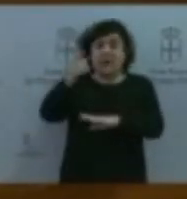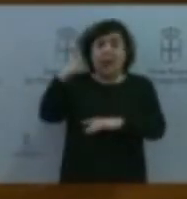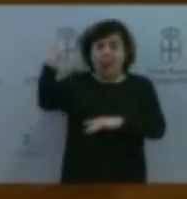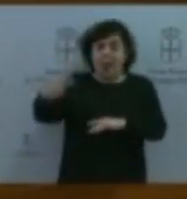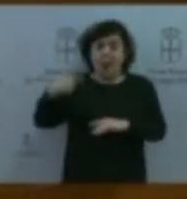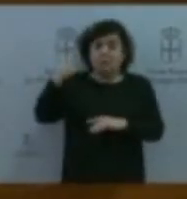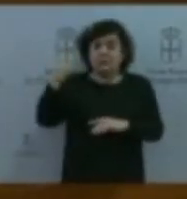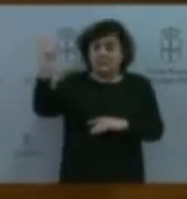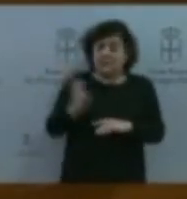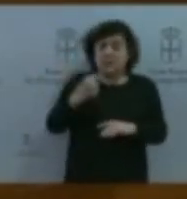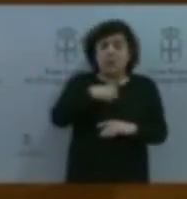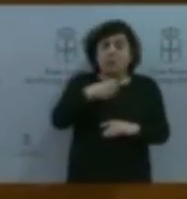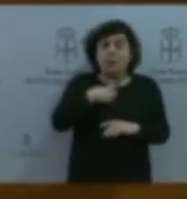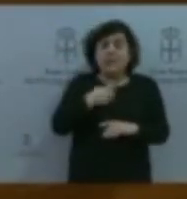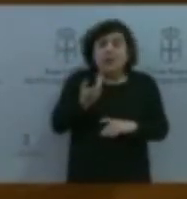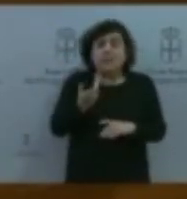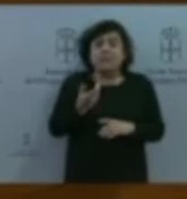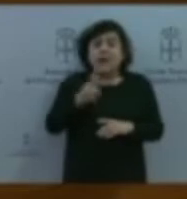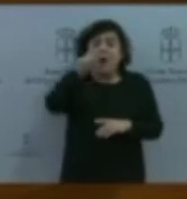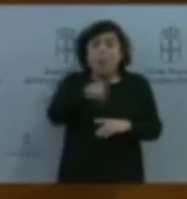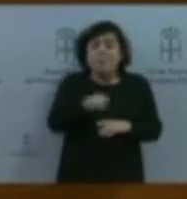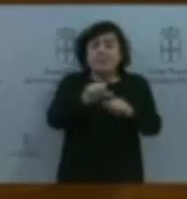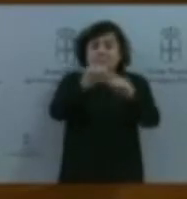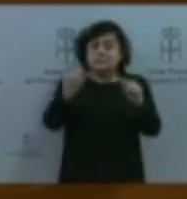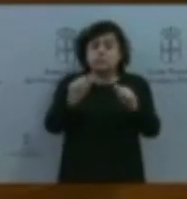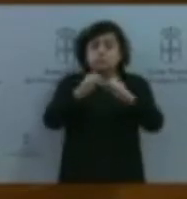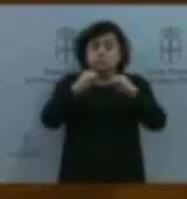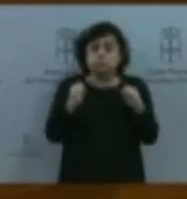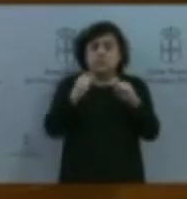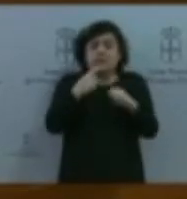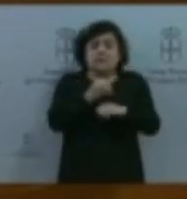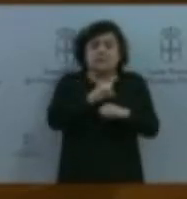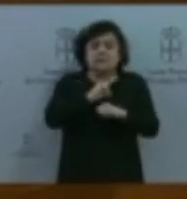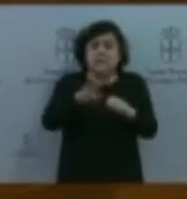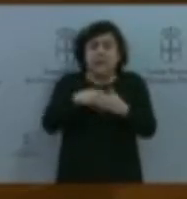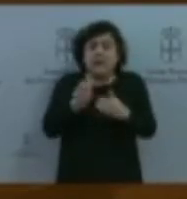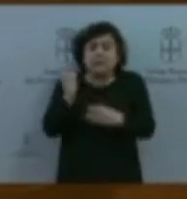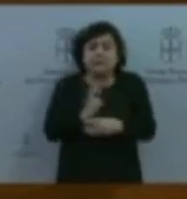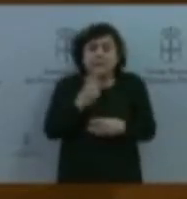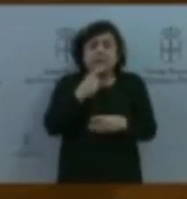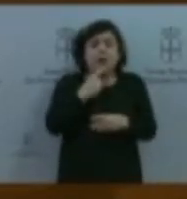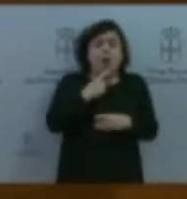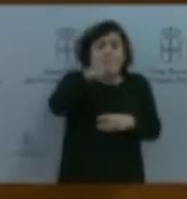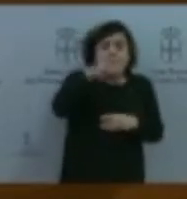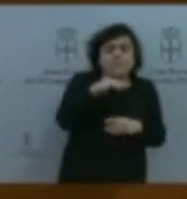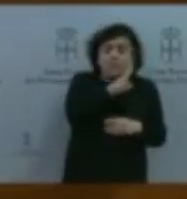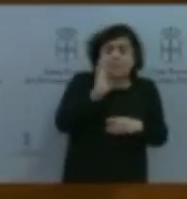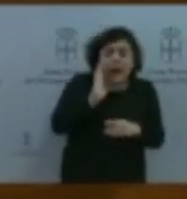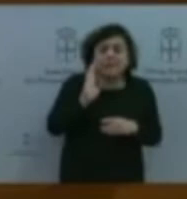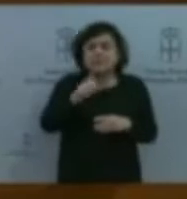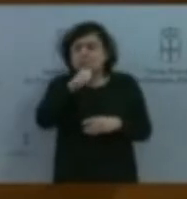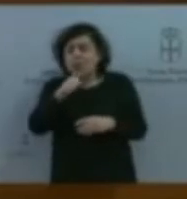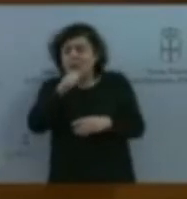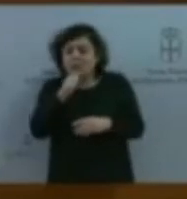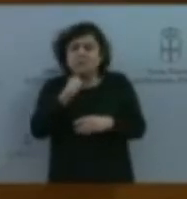ir y volver, padres y abuelos que están en residencias de mayores que no los puedes ver, en una situación terrible. Es una sociedad de